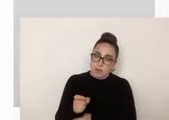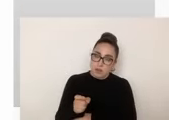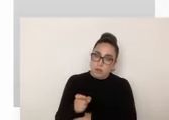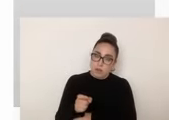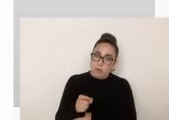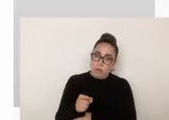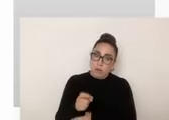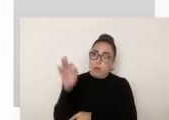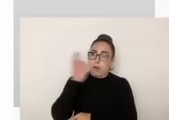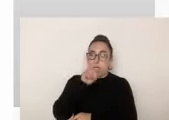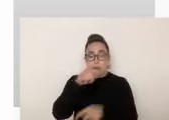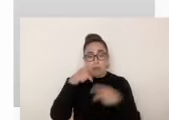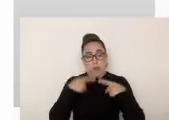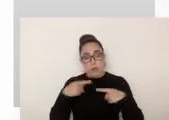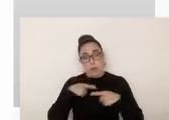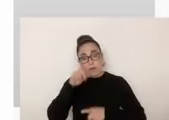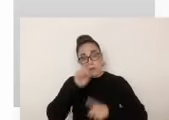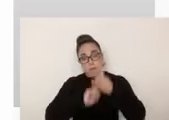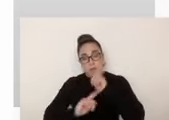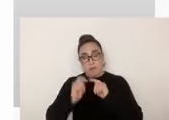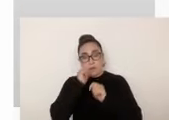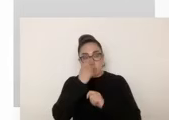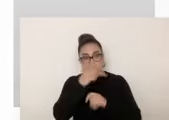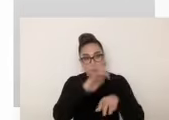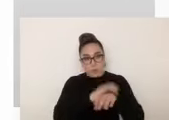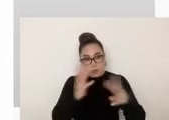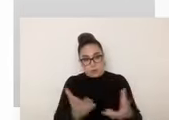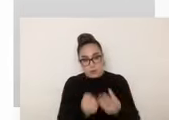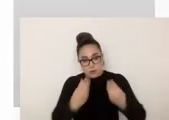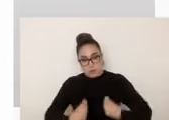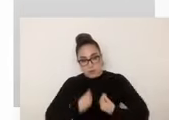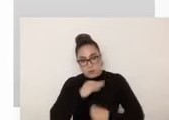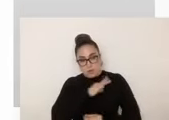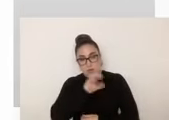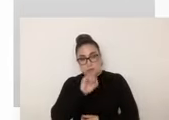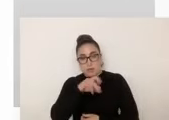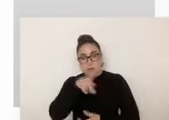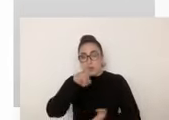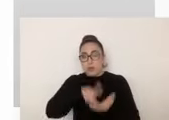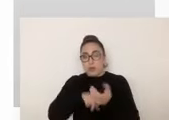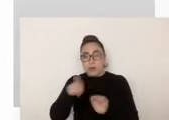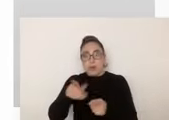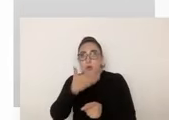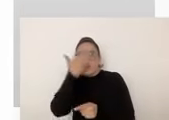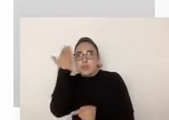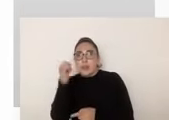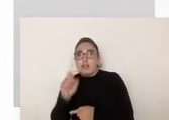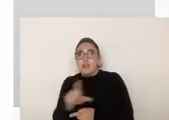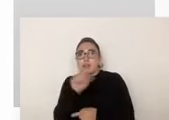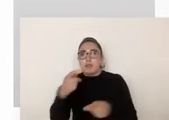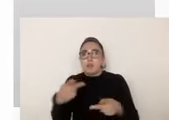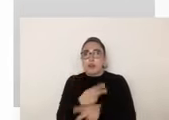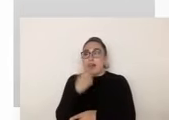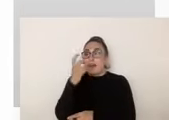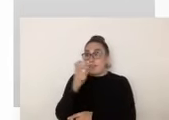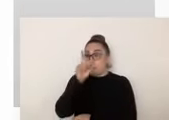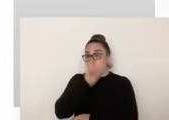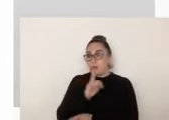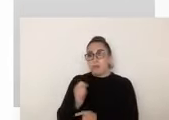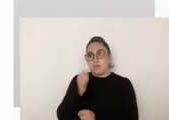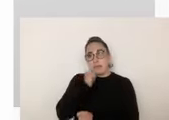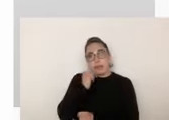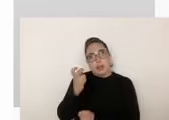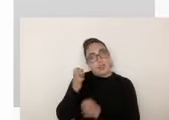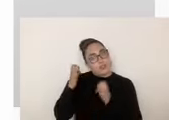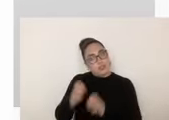si mientes, ¿qué ocurre? Que salvas la vida de tu amigo. Pero tú no puedes tener en cuenta las consecuencias. Está mal mentir y por lo tanto no puedes hacerlo, da igual